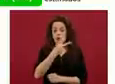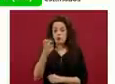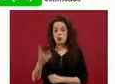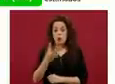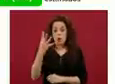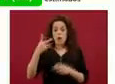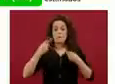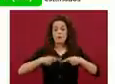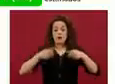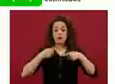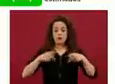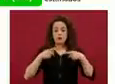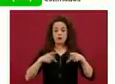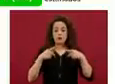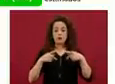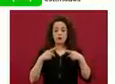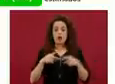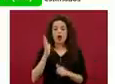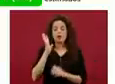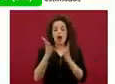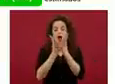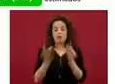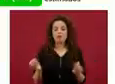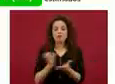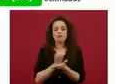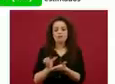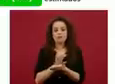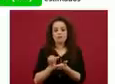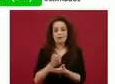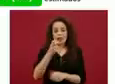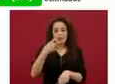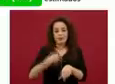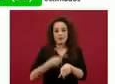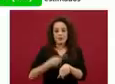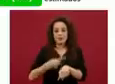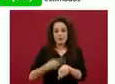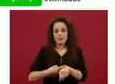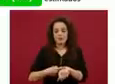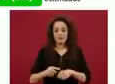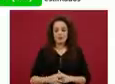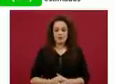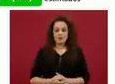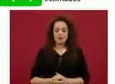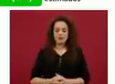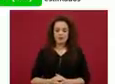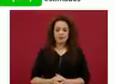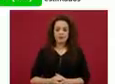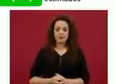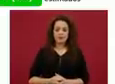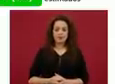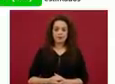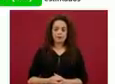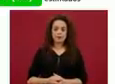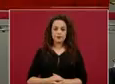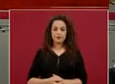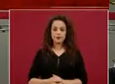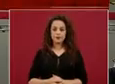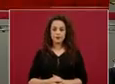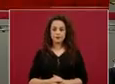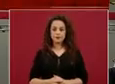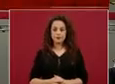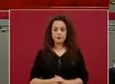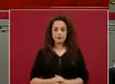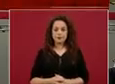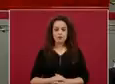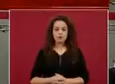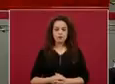518.204 personas se han ya recuperado de la enfermedad. Veamos las últimas dos